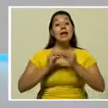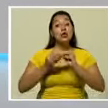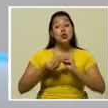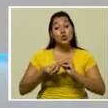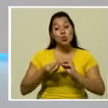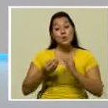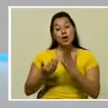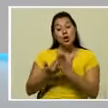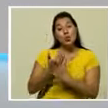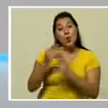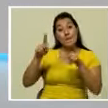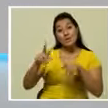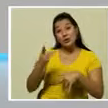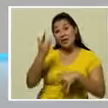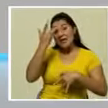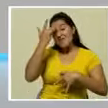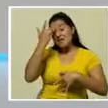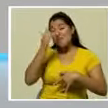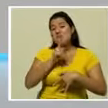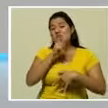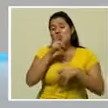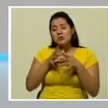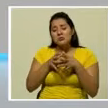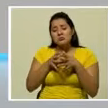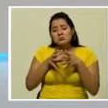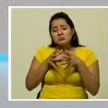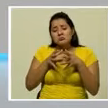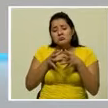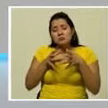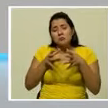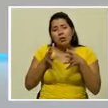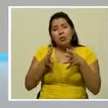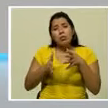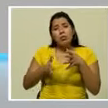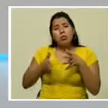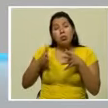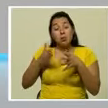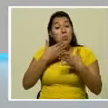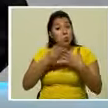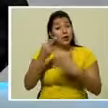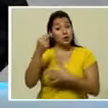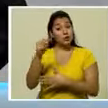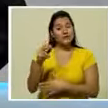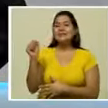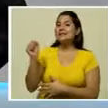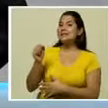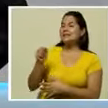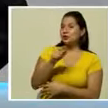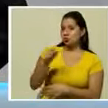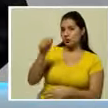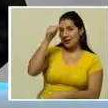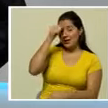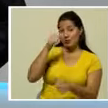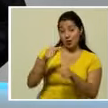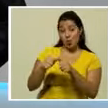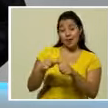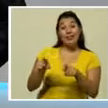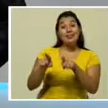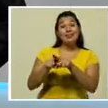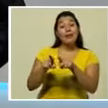nuevos casos sube de una manera muy moderada. Así que son muy buenas noticias, José David. Sí, hay que recordar que además las autoridades